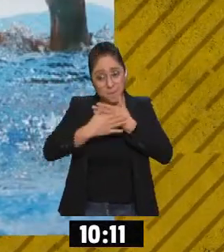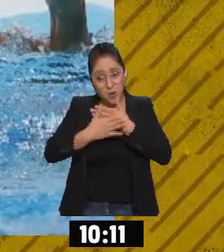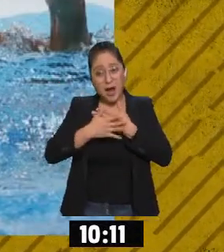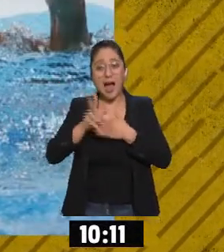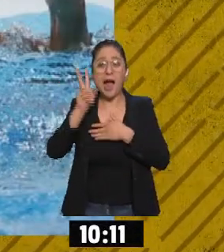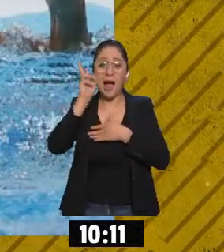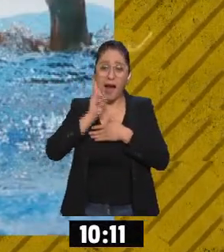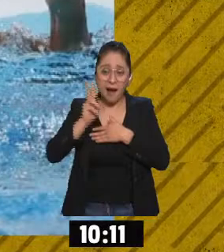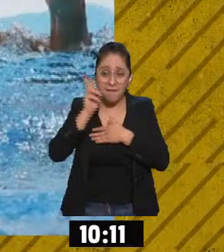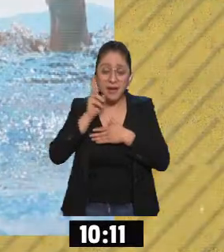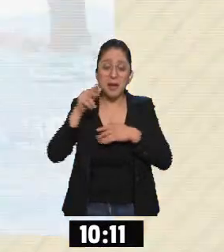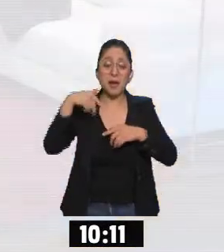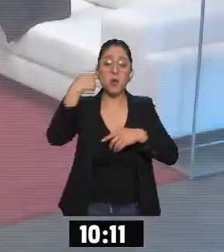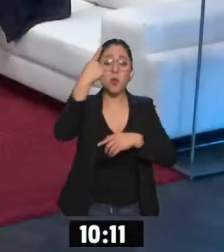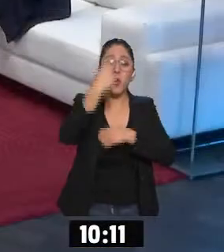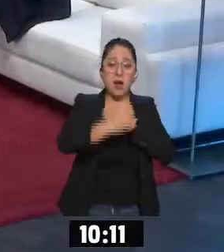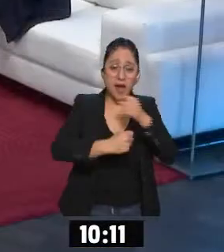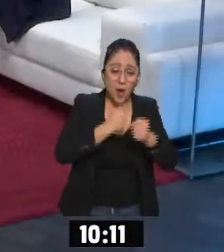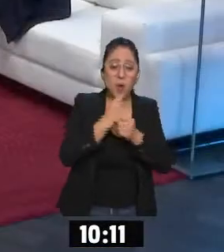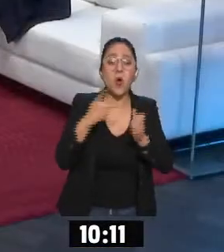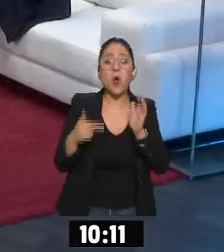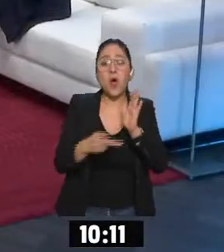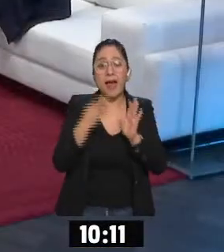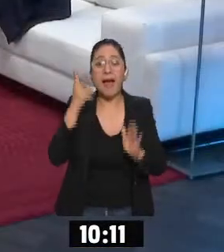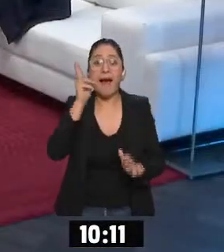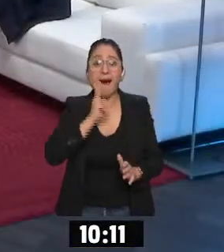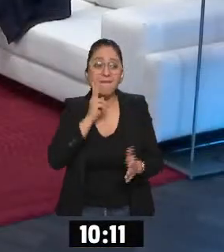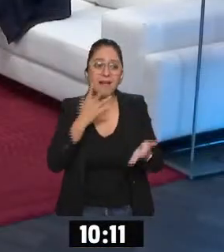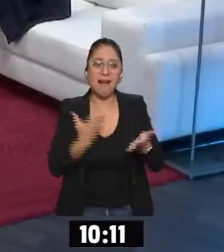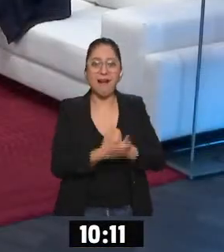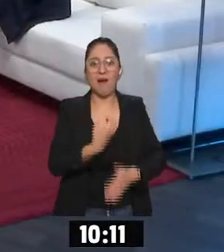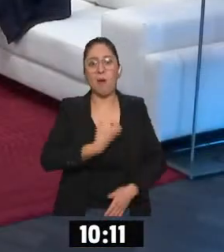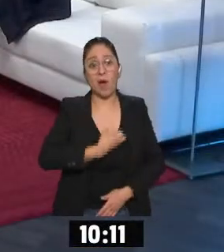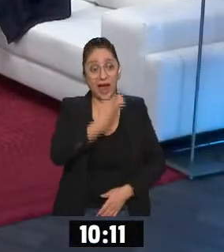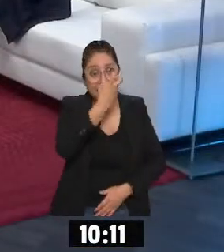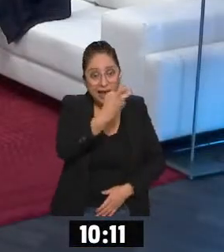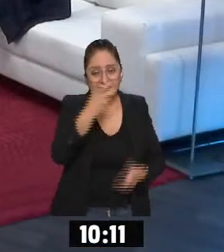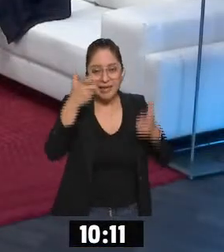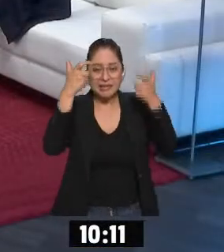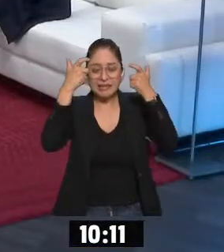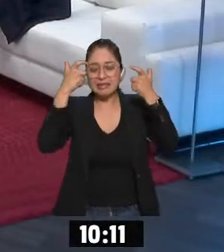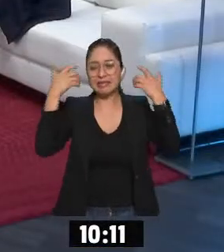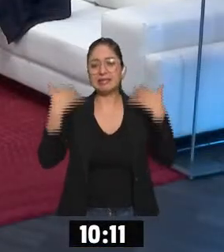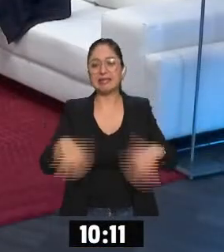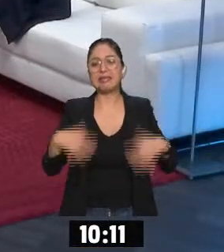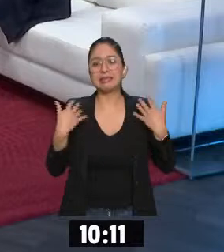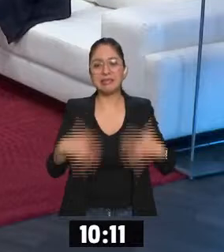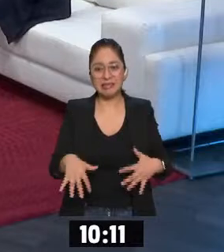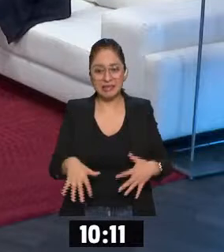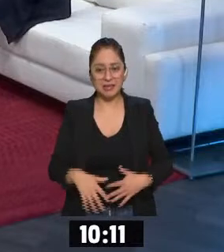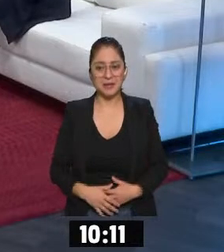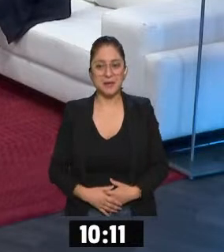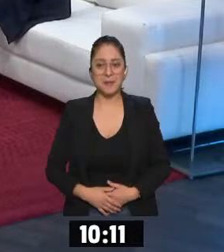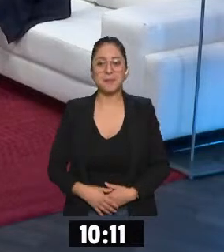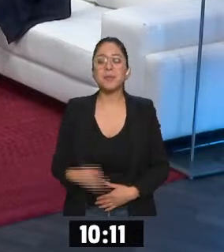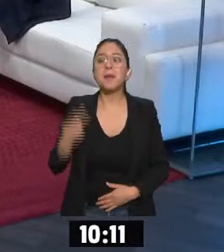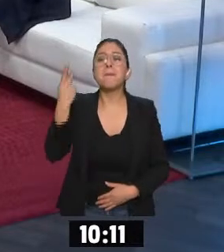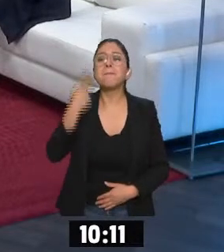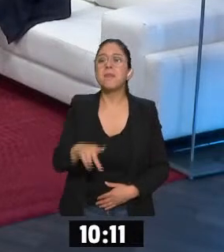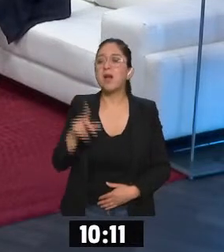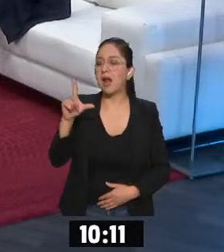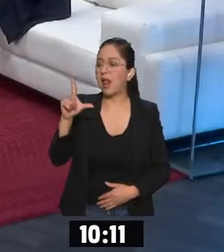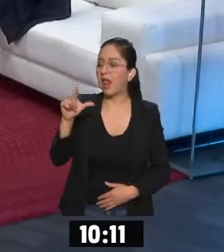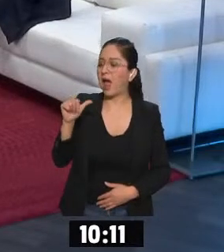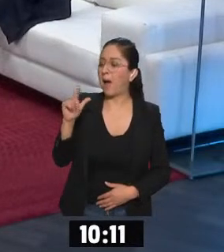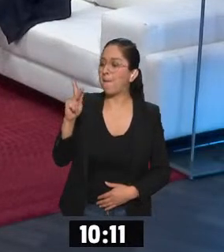la familia. Fíjate que una de las grandes, cuando se dieron más o menos resultados, era La Puente, el entrenador de la